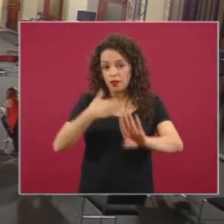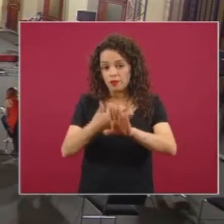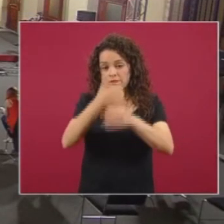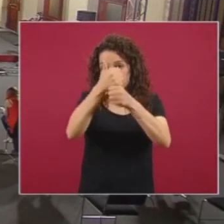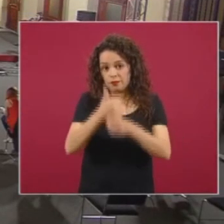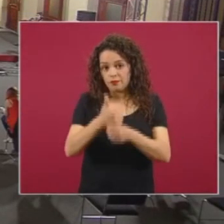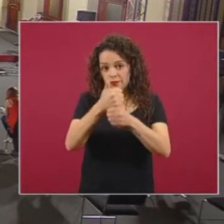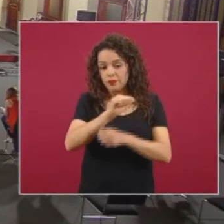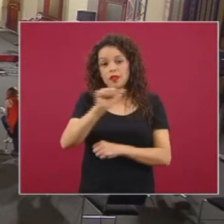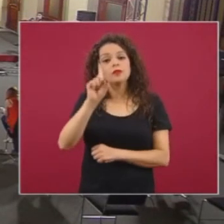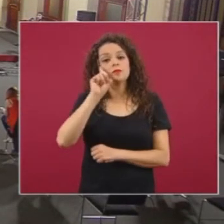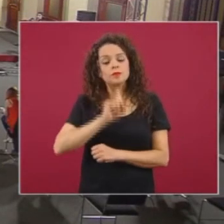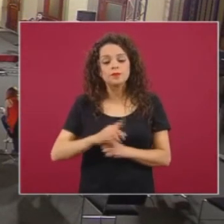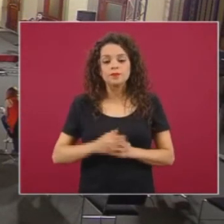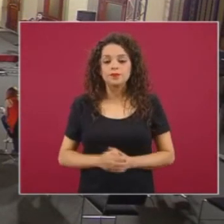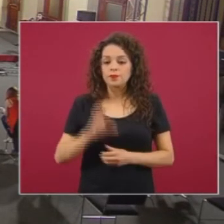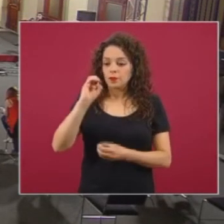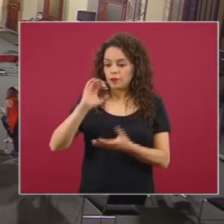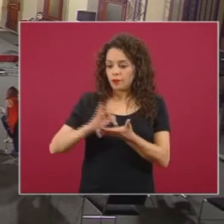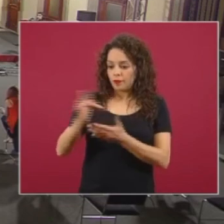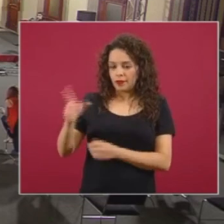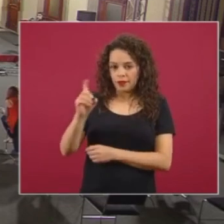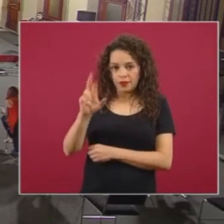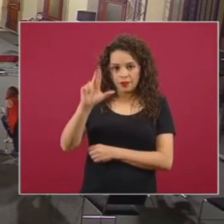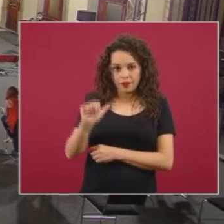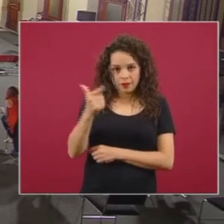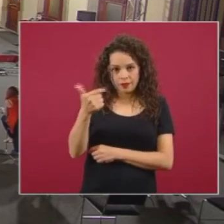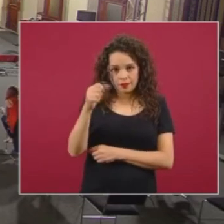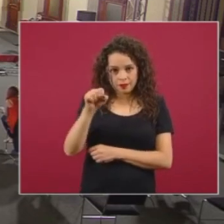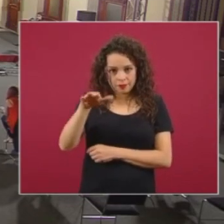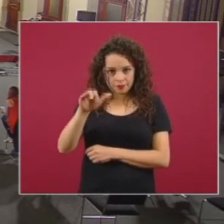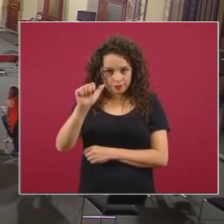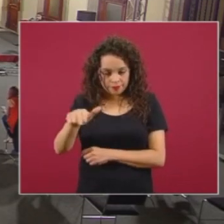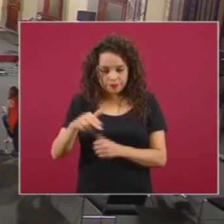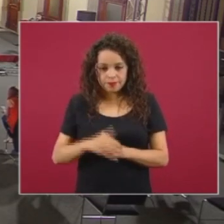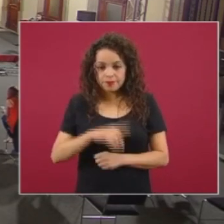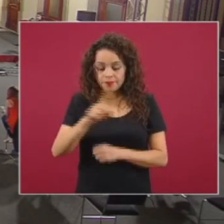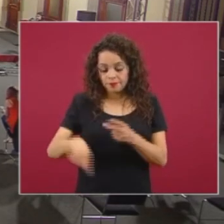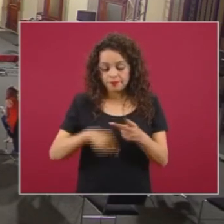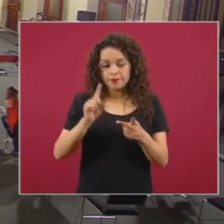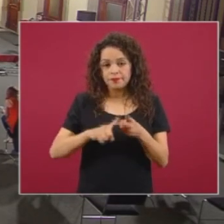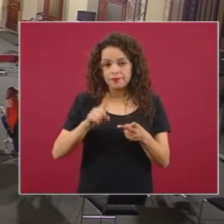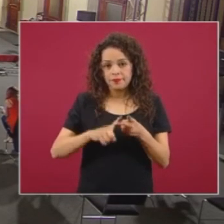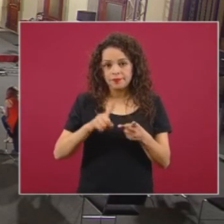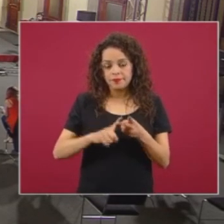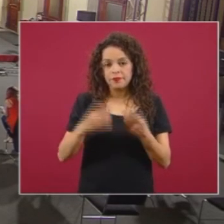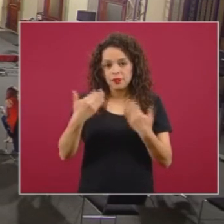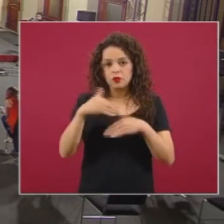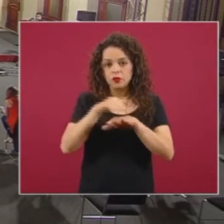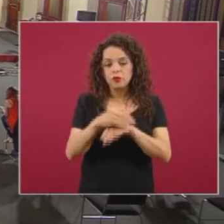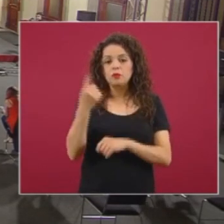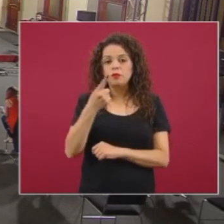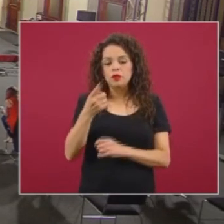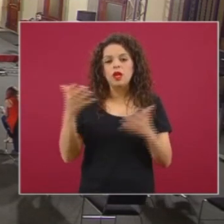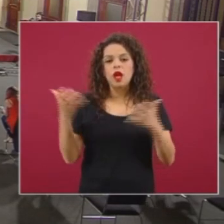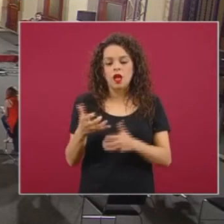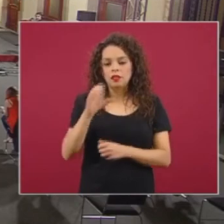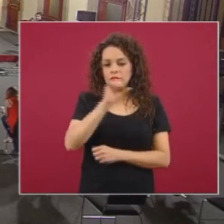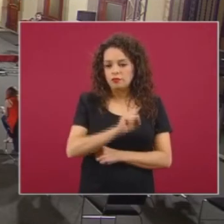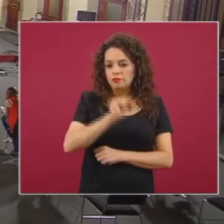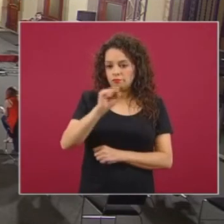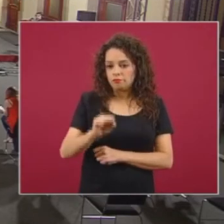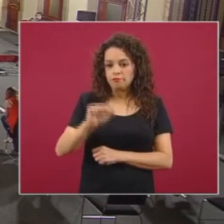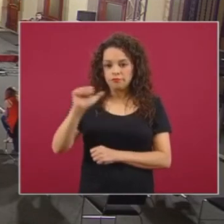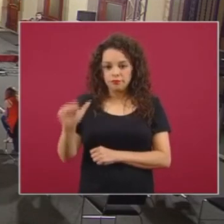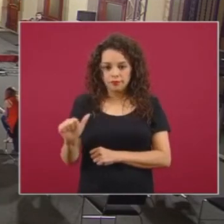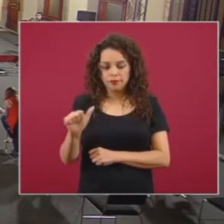Muchas gracias, doctora Gassmann. Respecto a la segunda pregunta de Liliana Noble sobre qué está haciendo la Subsecretaría de Prevención